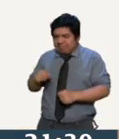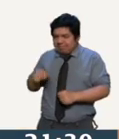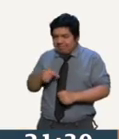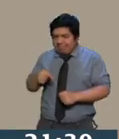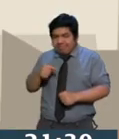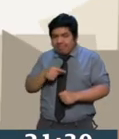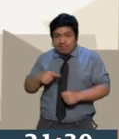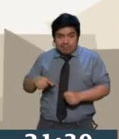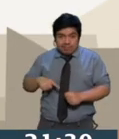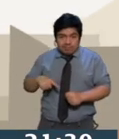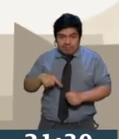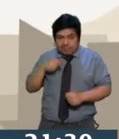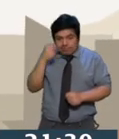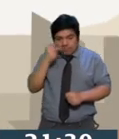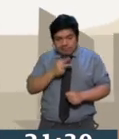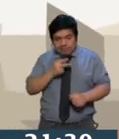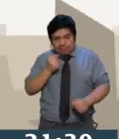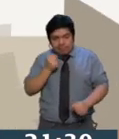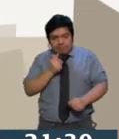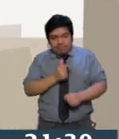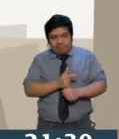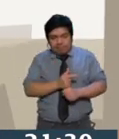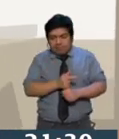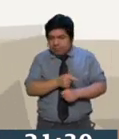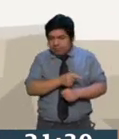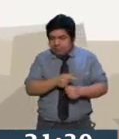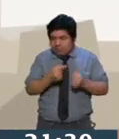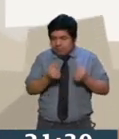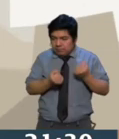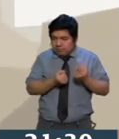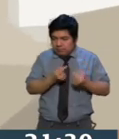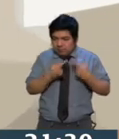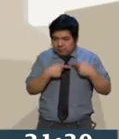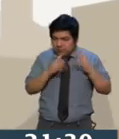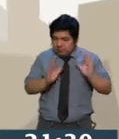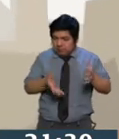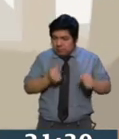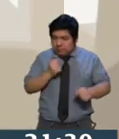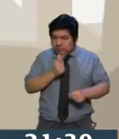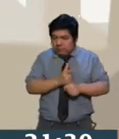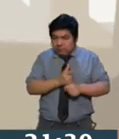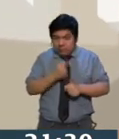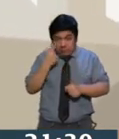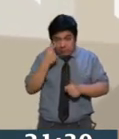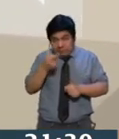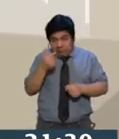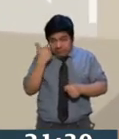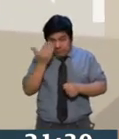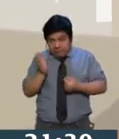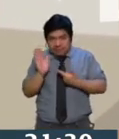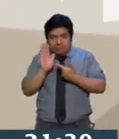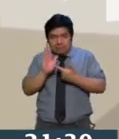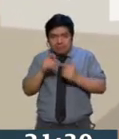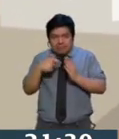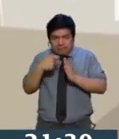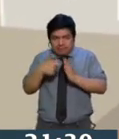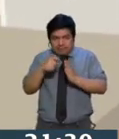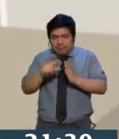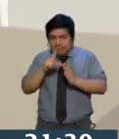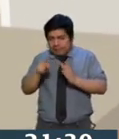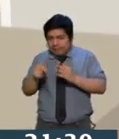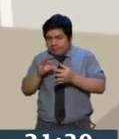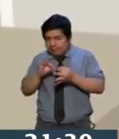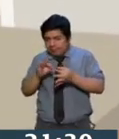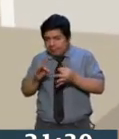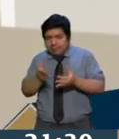México haya localizado a personas durante esta administración. Si les parece, vamos a ver el video y regresamos a